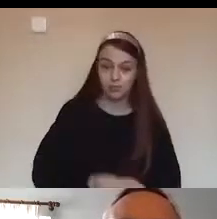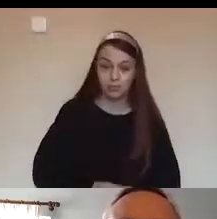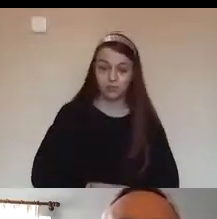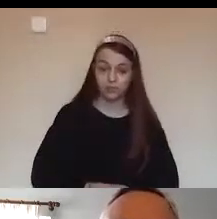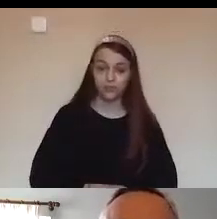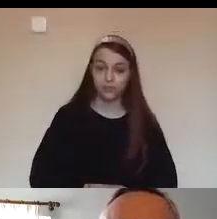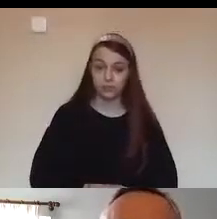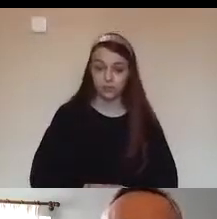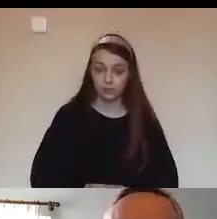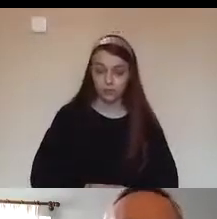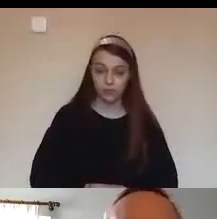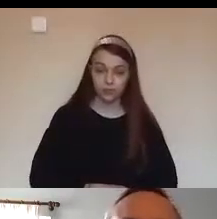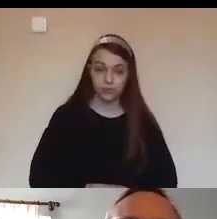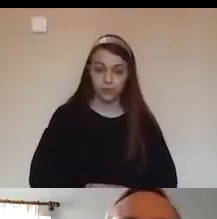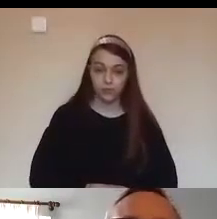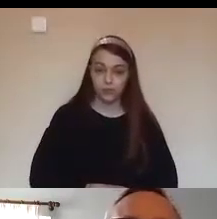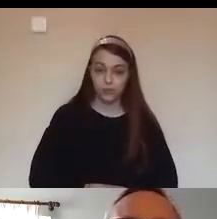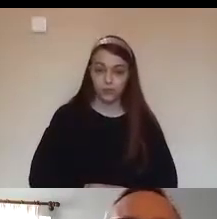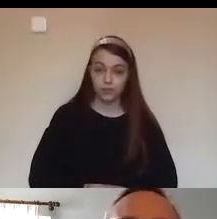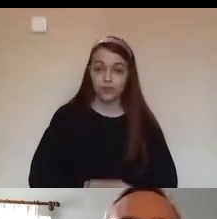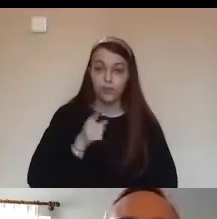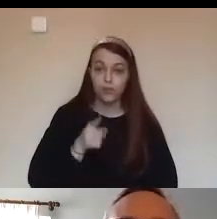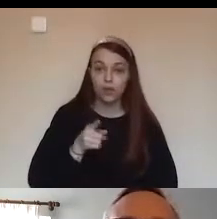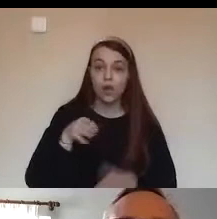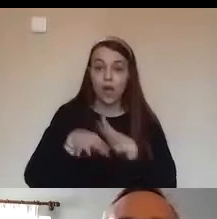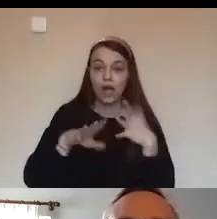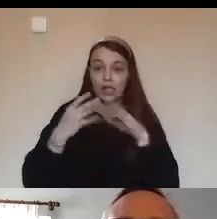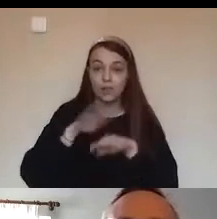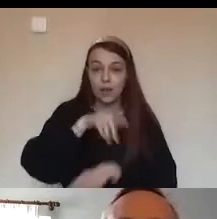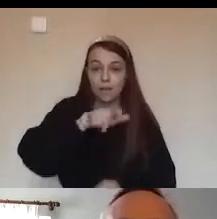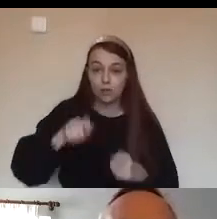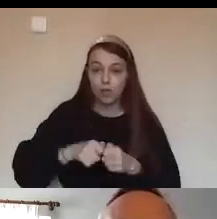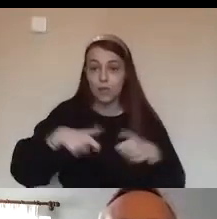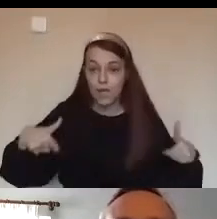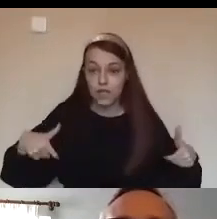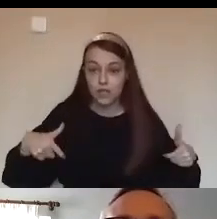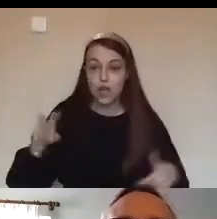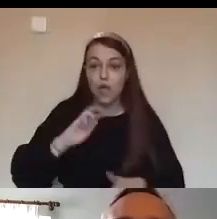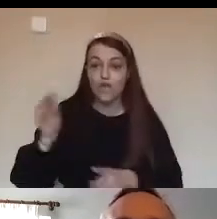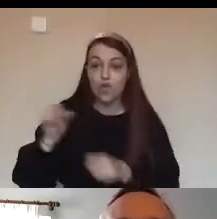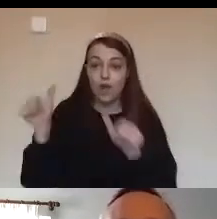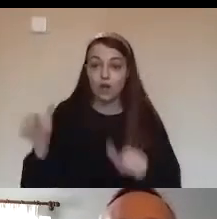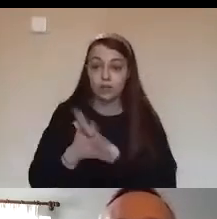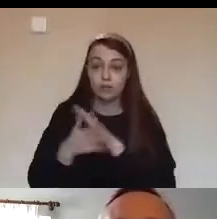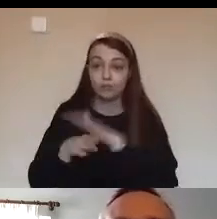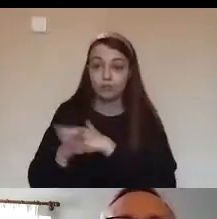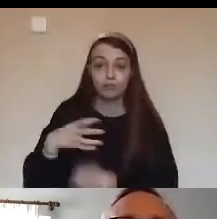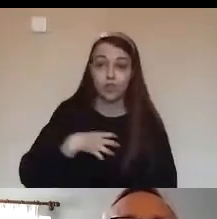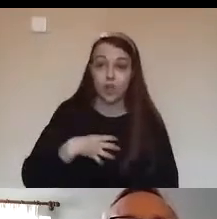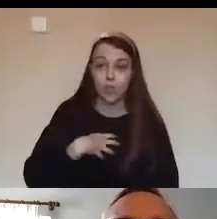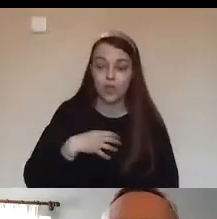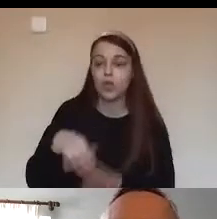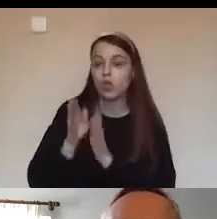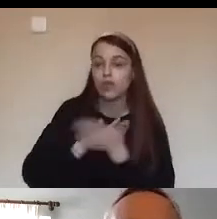Pero esto hace que los efectos sean accesibles a más gente de una manera que de otra forma no se podría acceder. Seguimos en Francia y